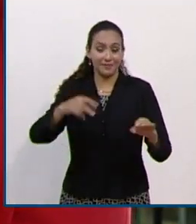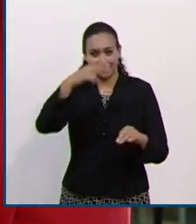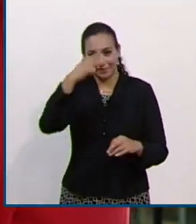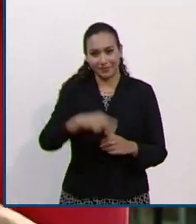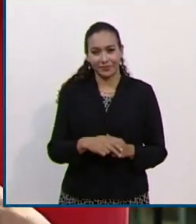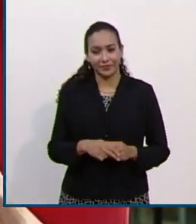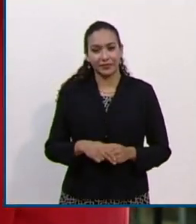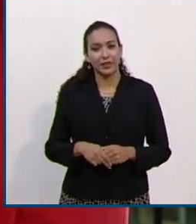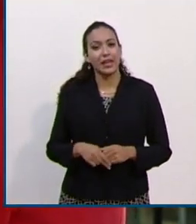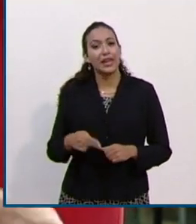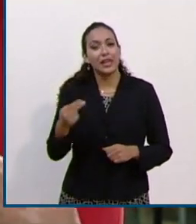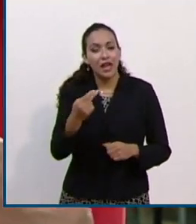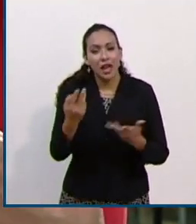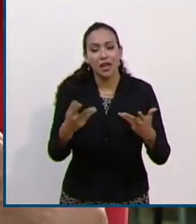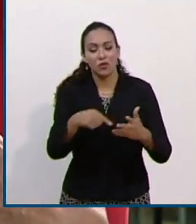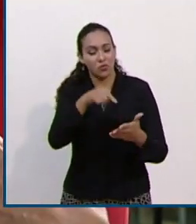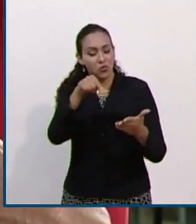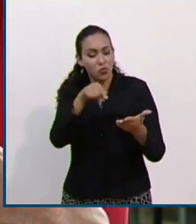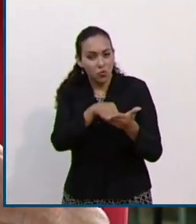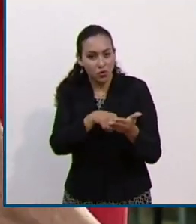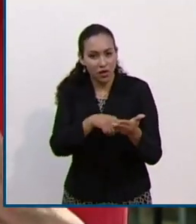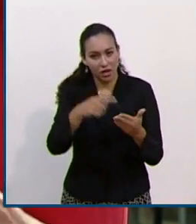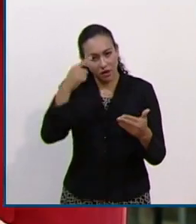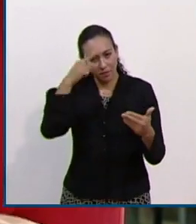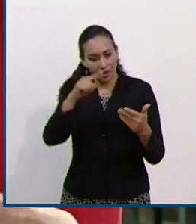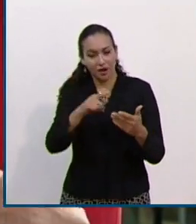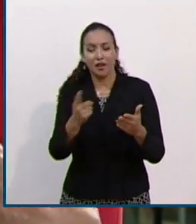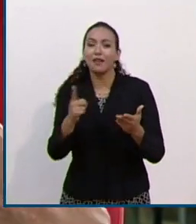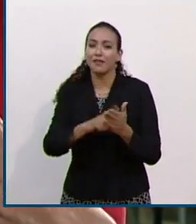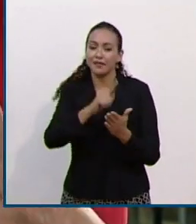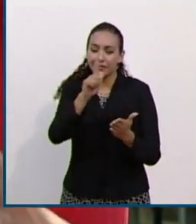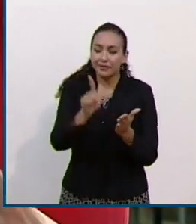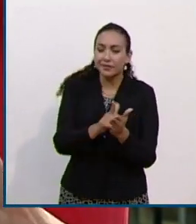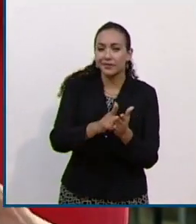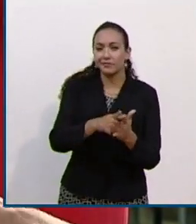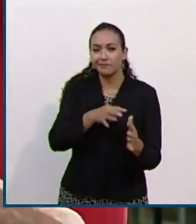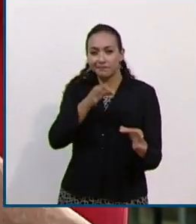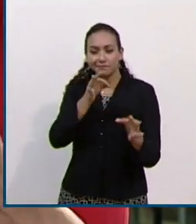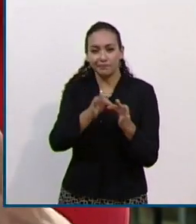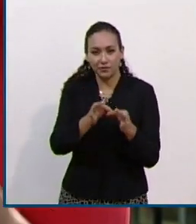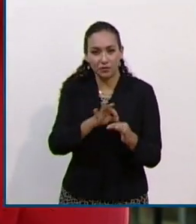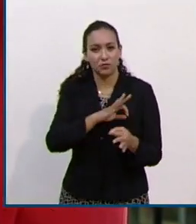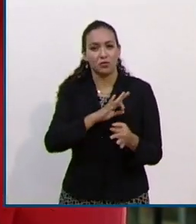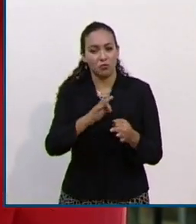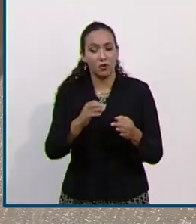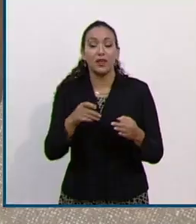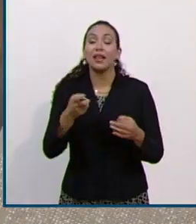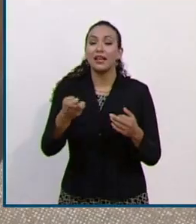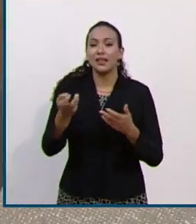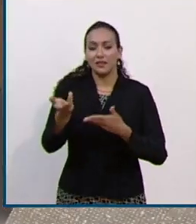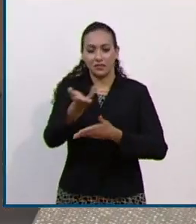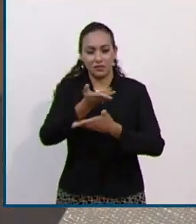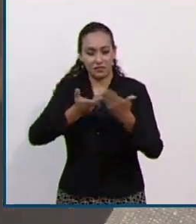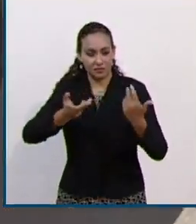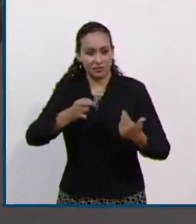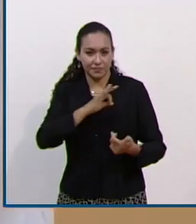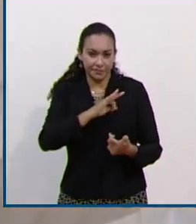de crear un espacio legal y jurisdiccional compartido.